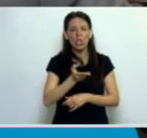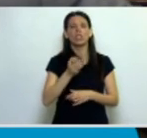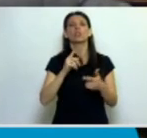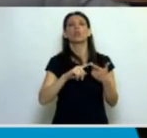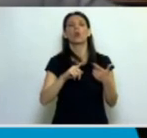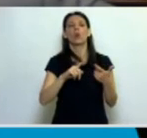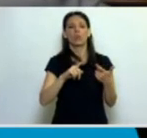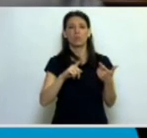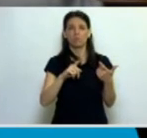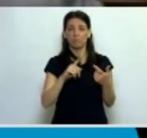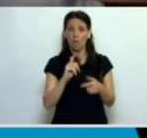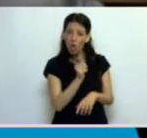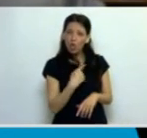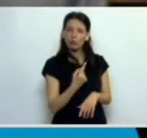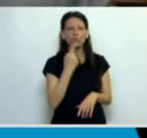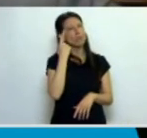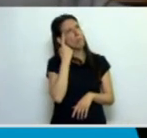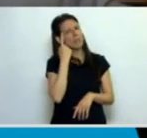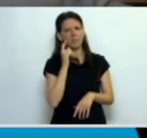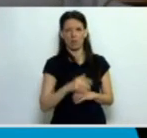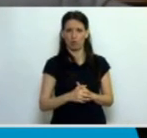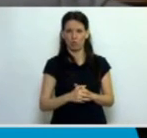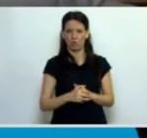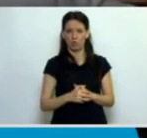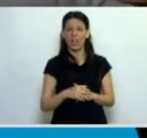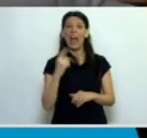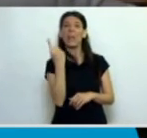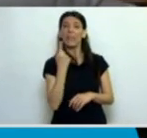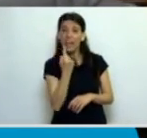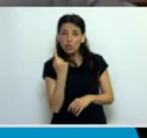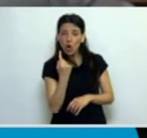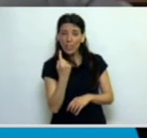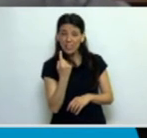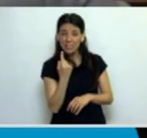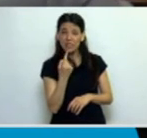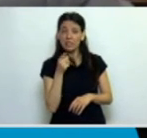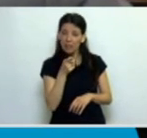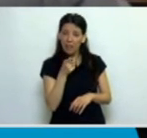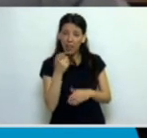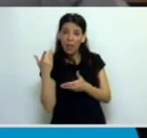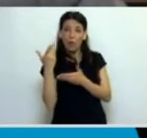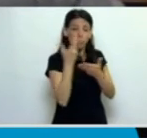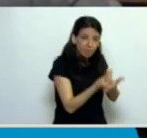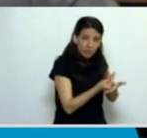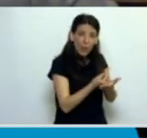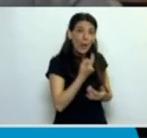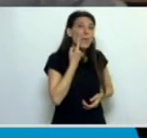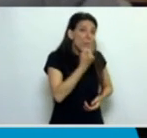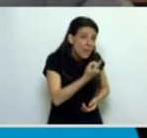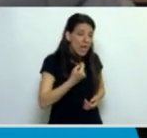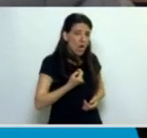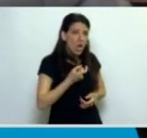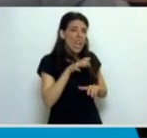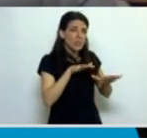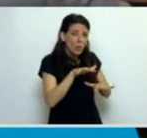Ahora, nosotros nos preguntamos, ¿los directores estatales advirtieron las presiones devaluacionistas